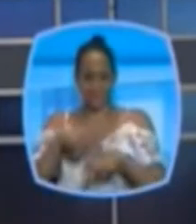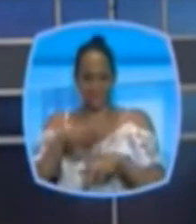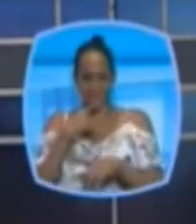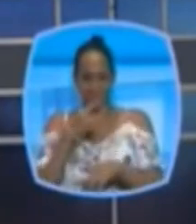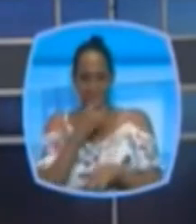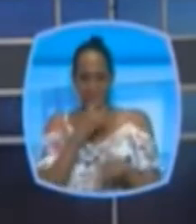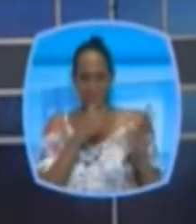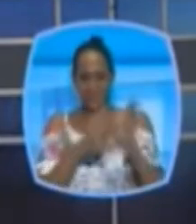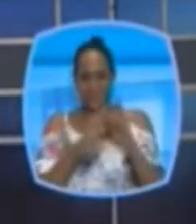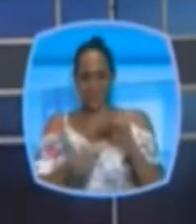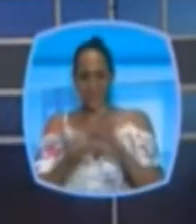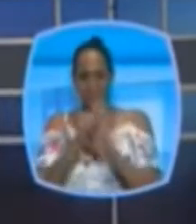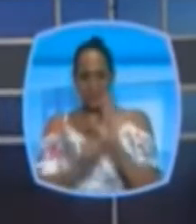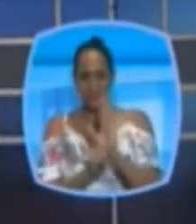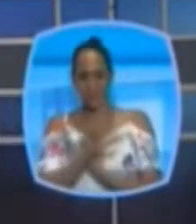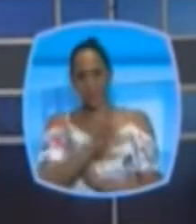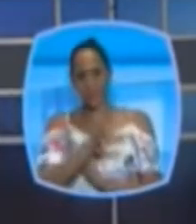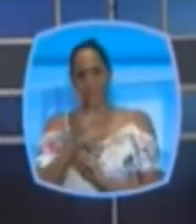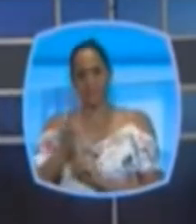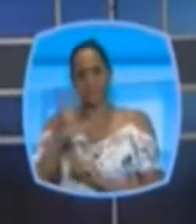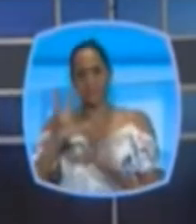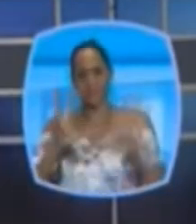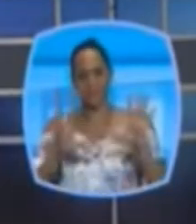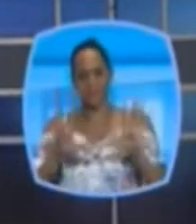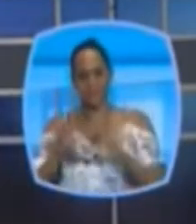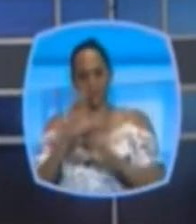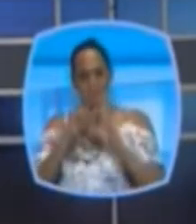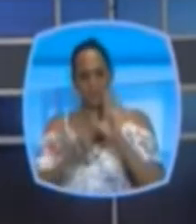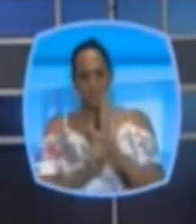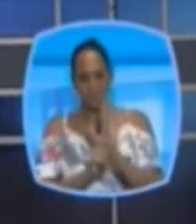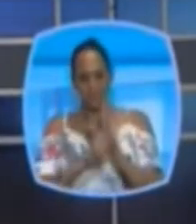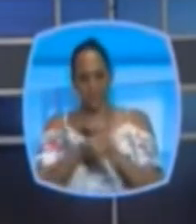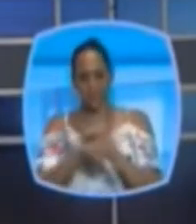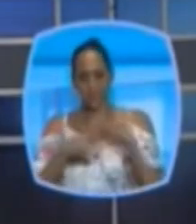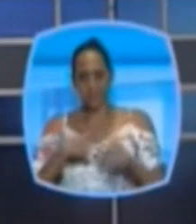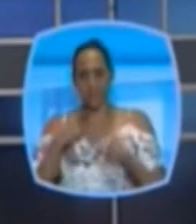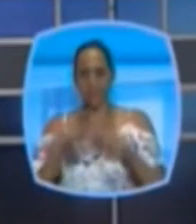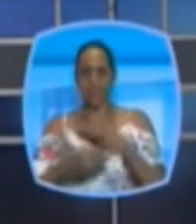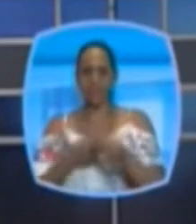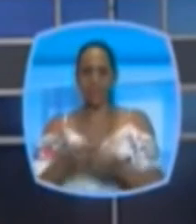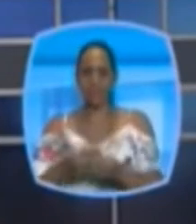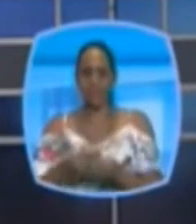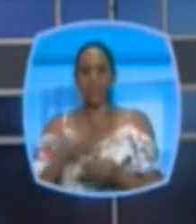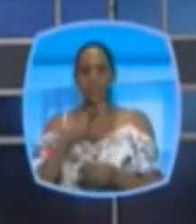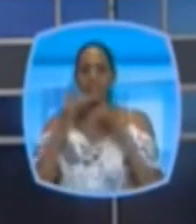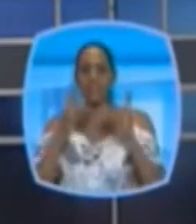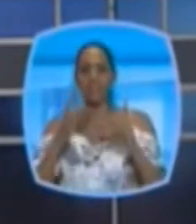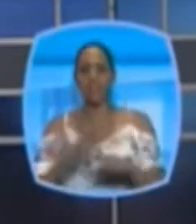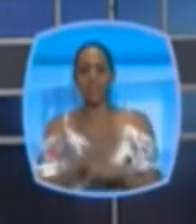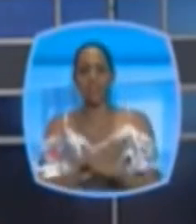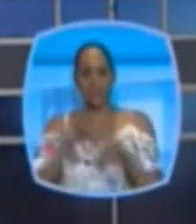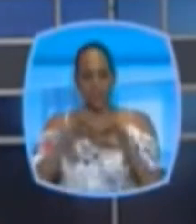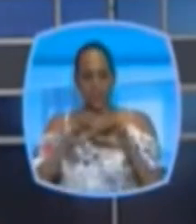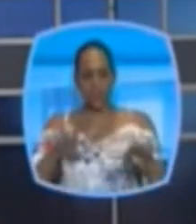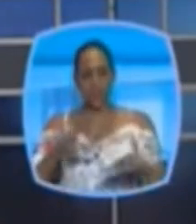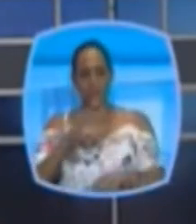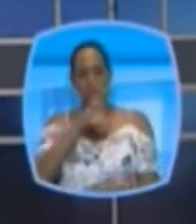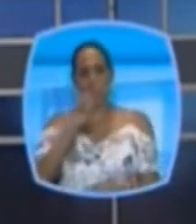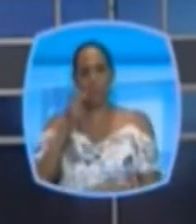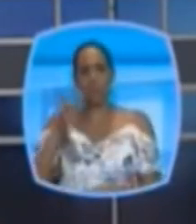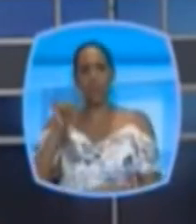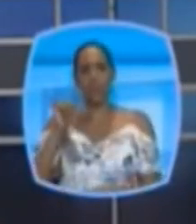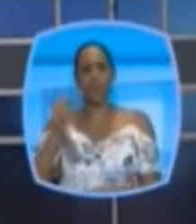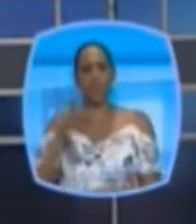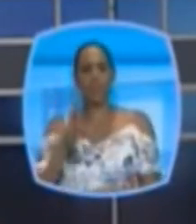decreto establecido en el artículo 338 de la Constitución y que permite tomar decisiones ante la propagación del